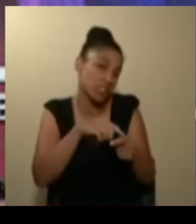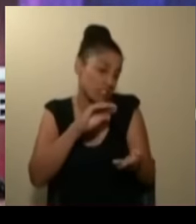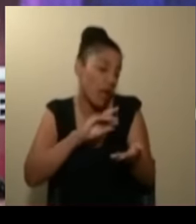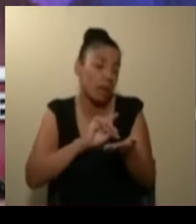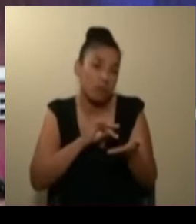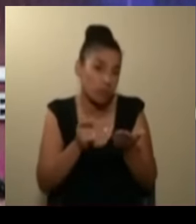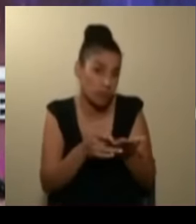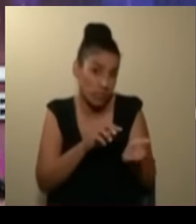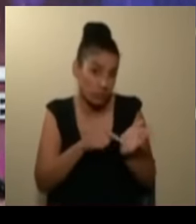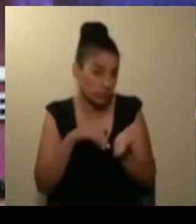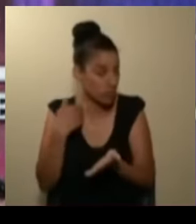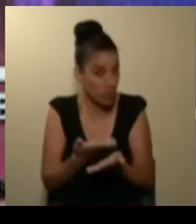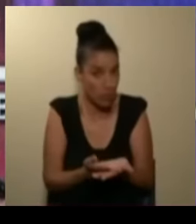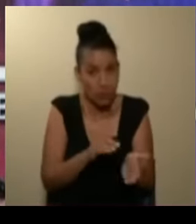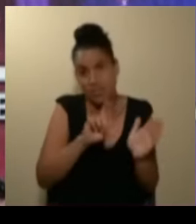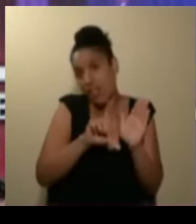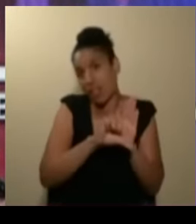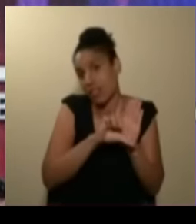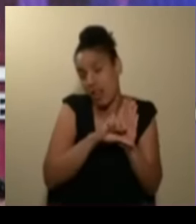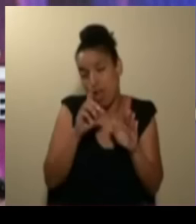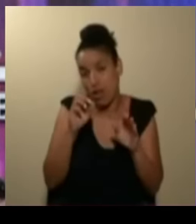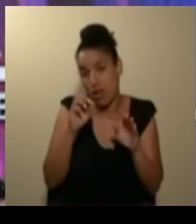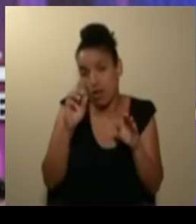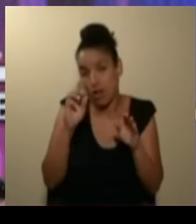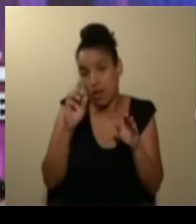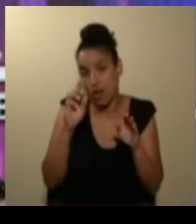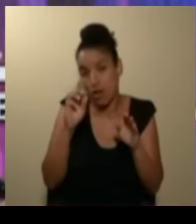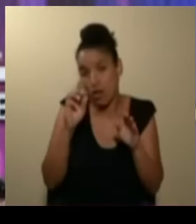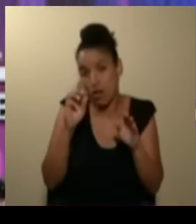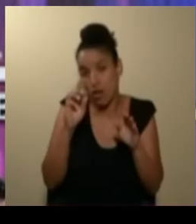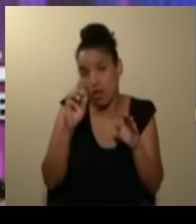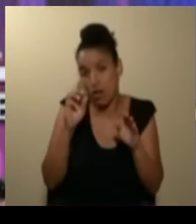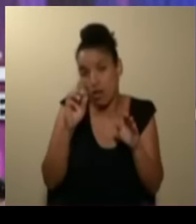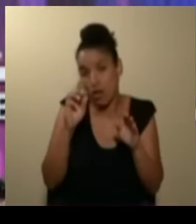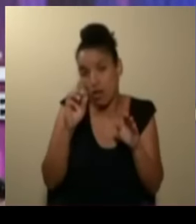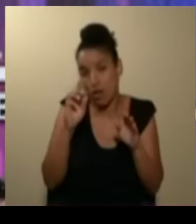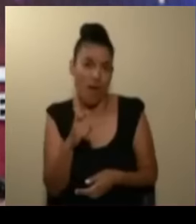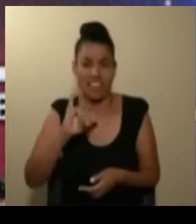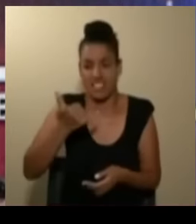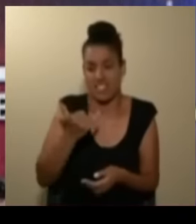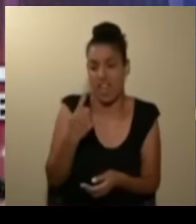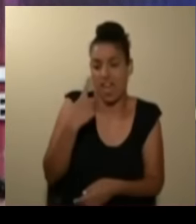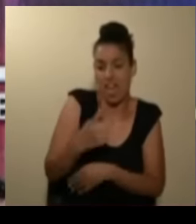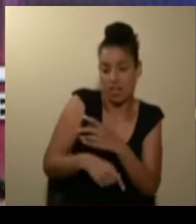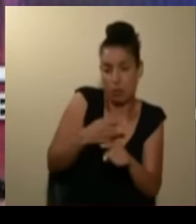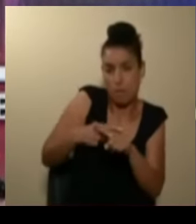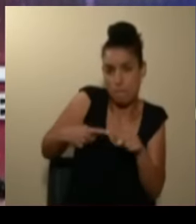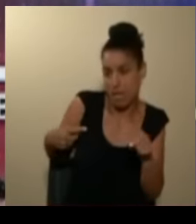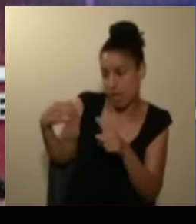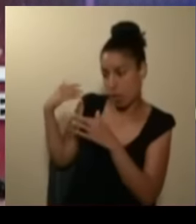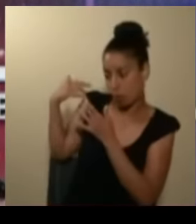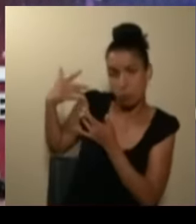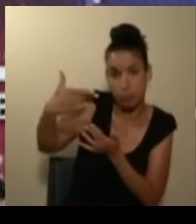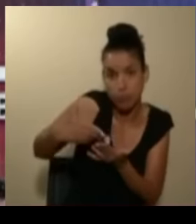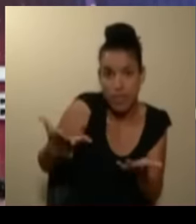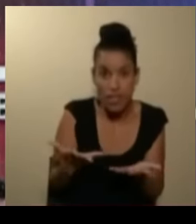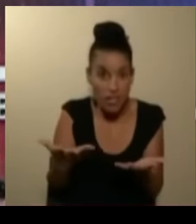las decisiones. De hecho, ha pasado ya un año y medio y no hemos visto ninguna agilización de los